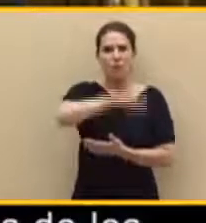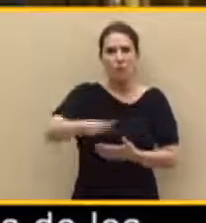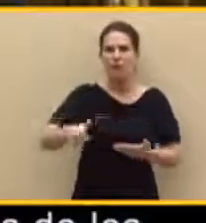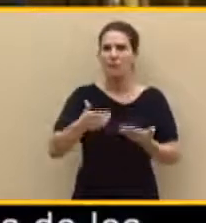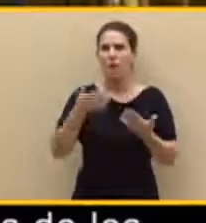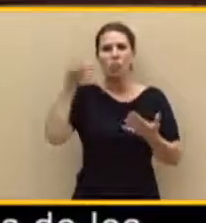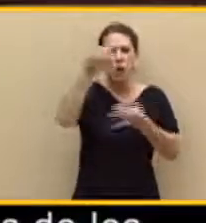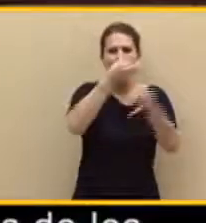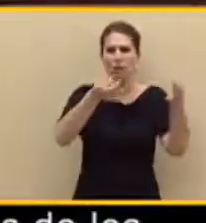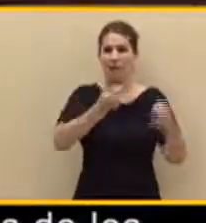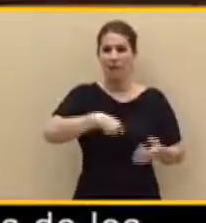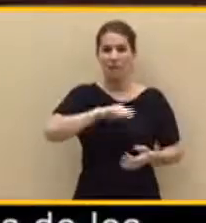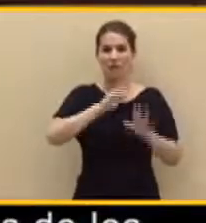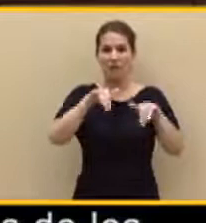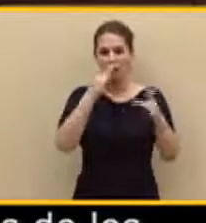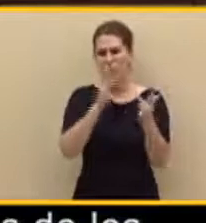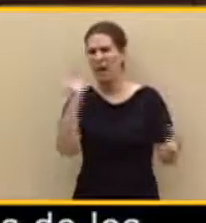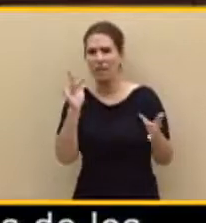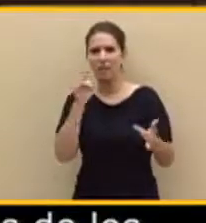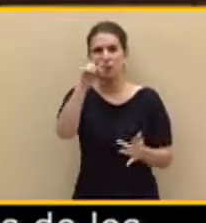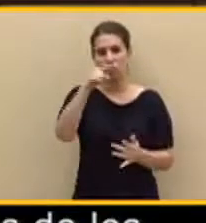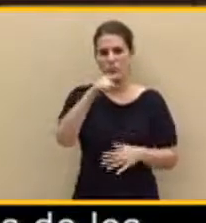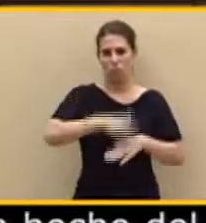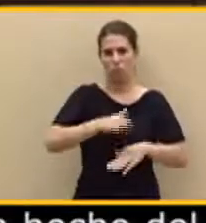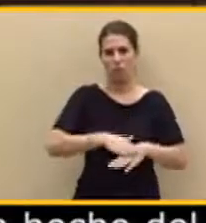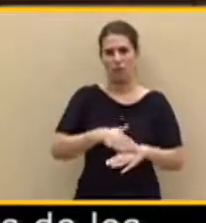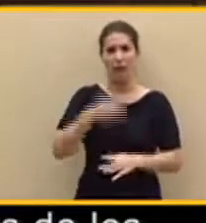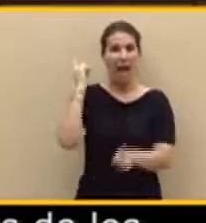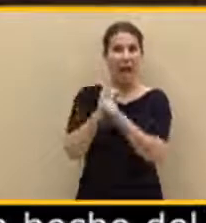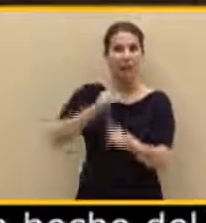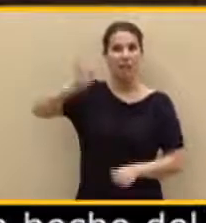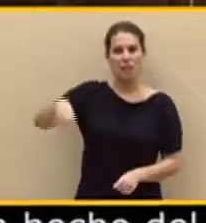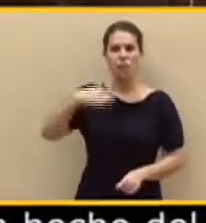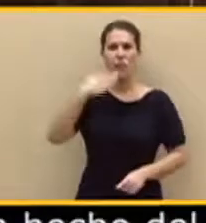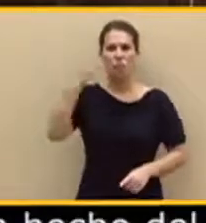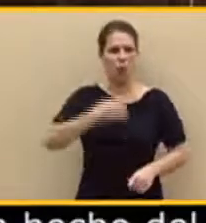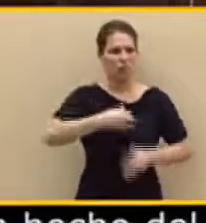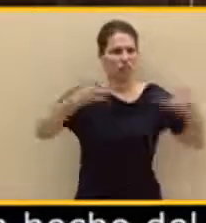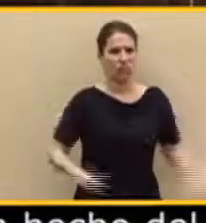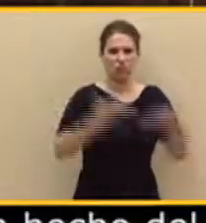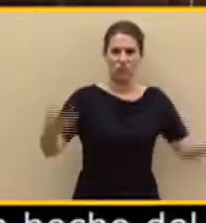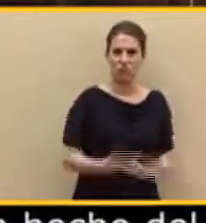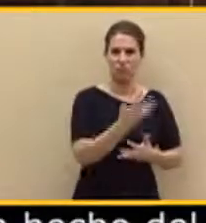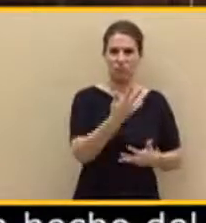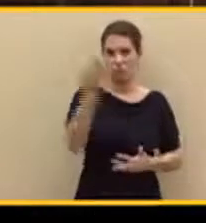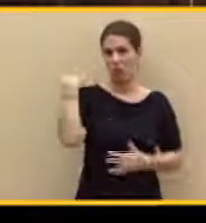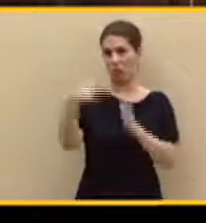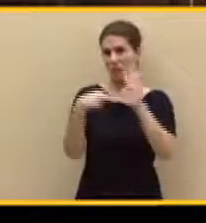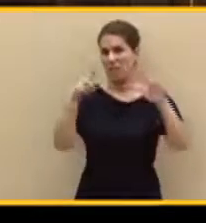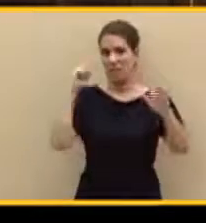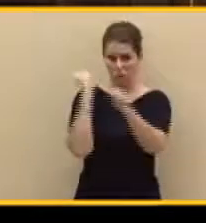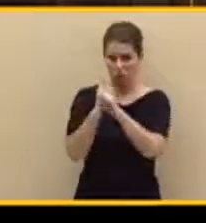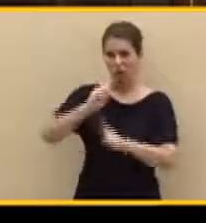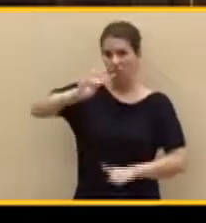Ustedes han hecho del anticatalanismo una bandera. Ya en 2006, pese a su campaña infame contra Cataluña y el Estatut,